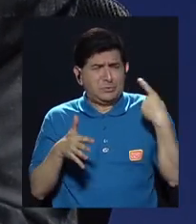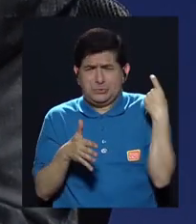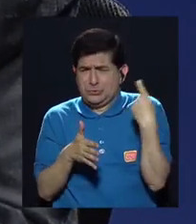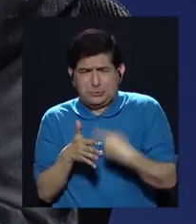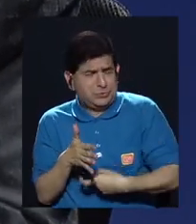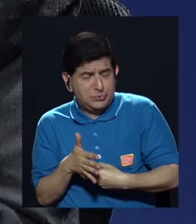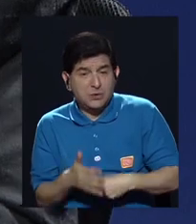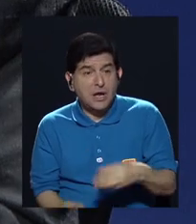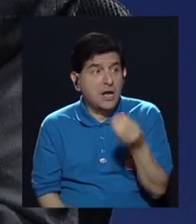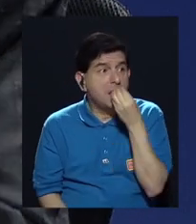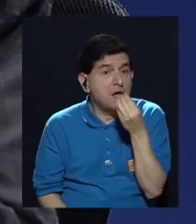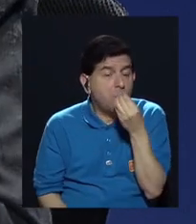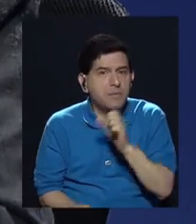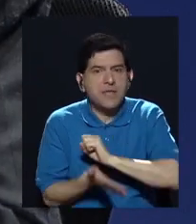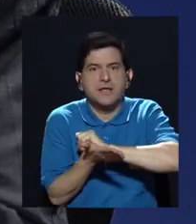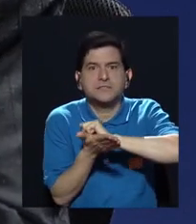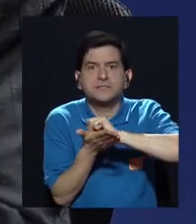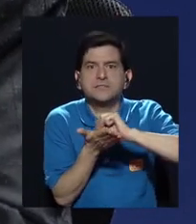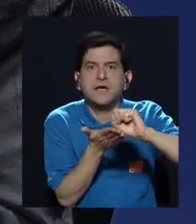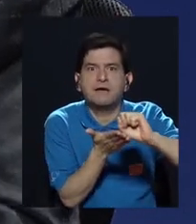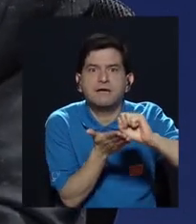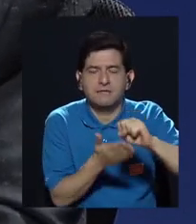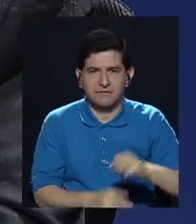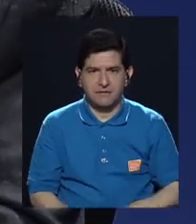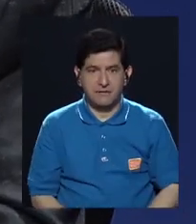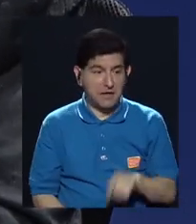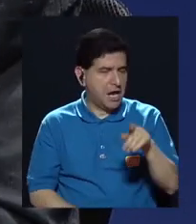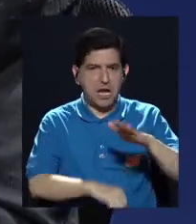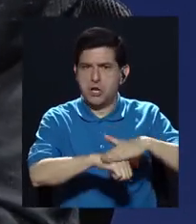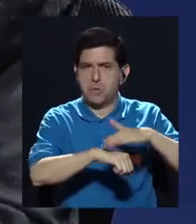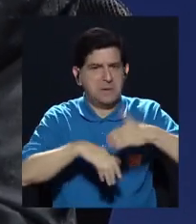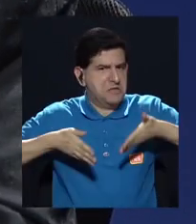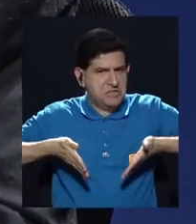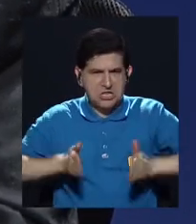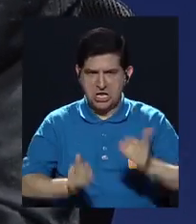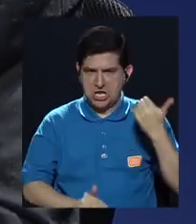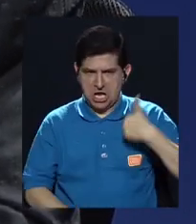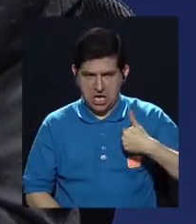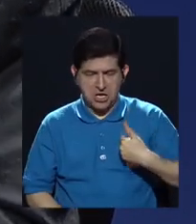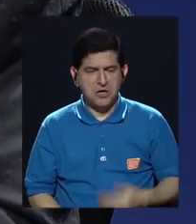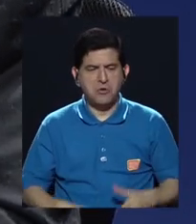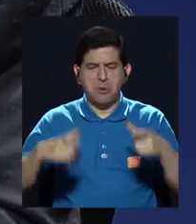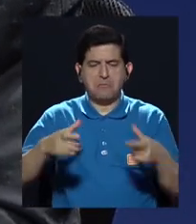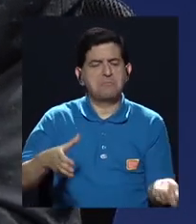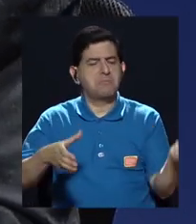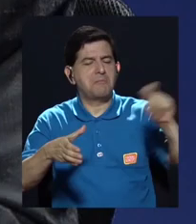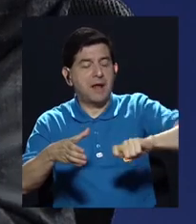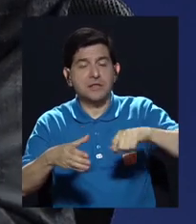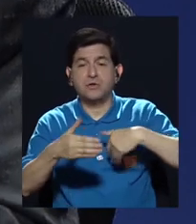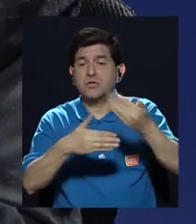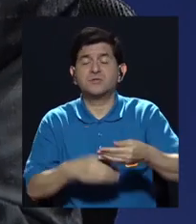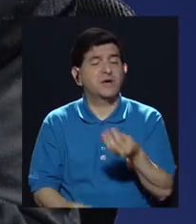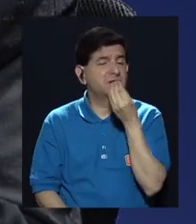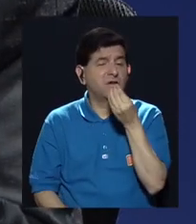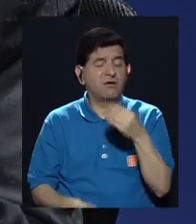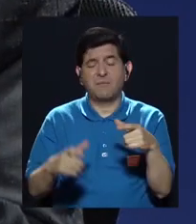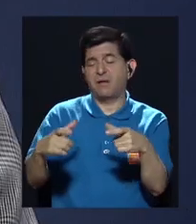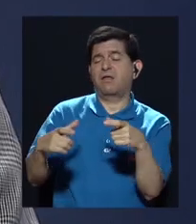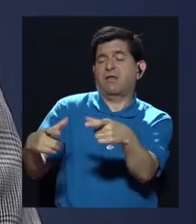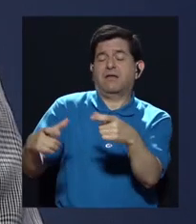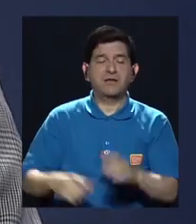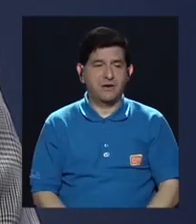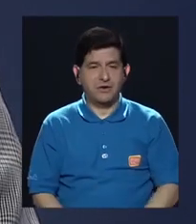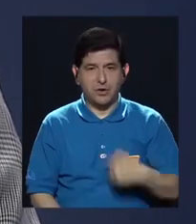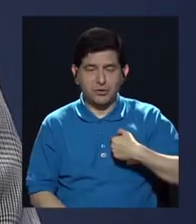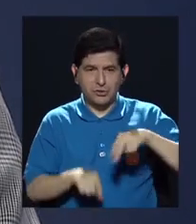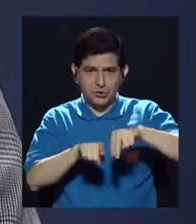prevalecía y la comida era sagrada, y don Pepe no iba a dejar que un hijo de él se sirviera algo que no se lo comiera.